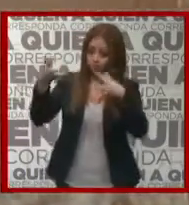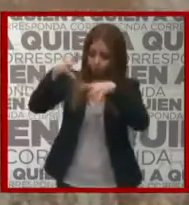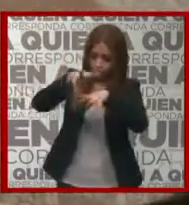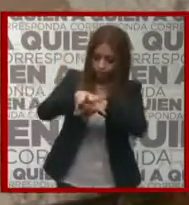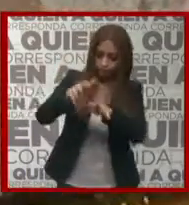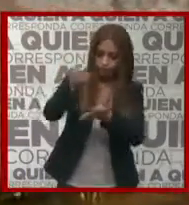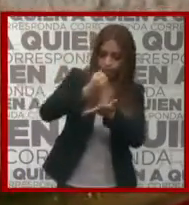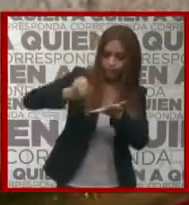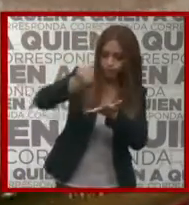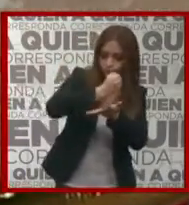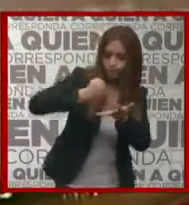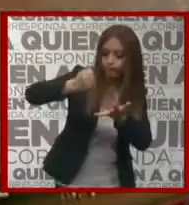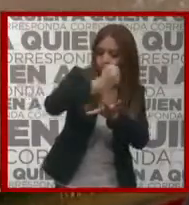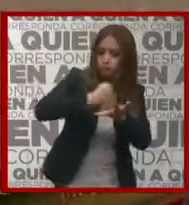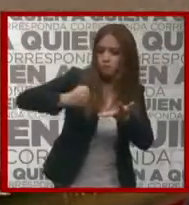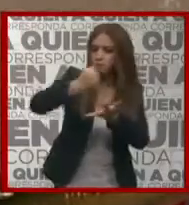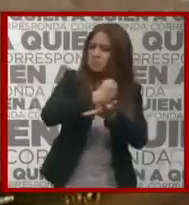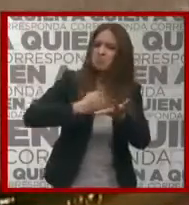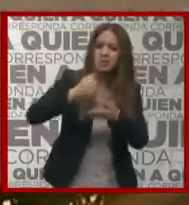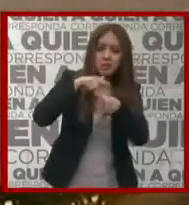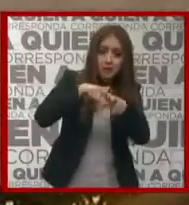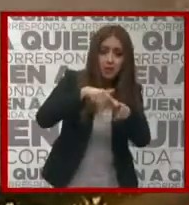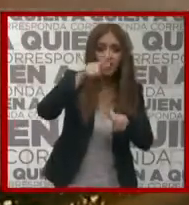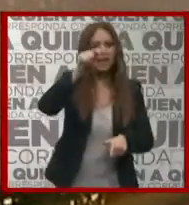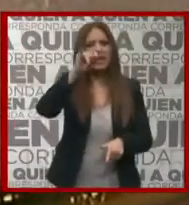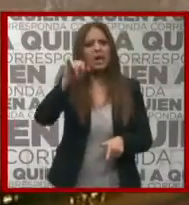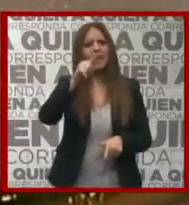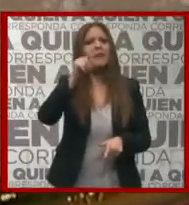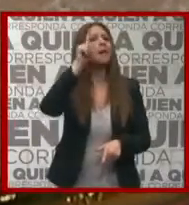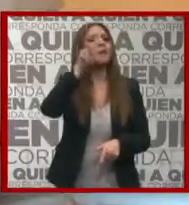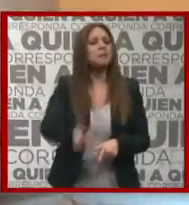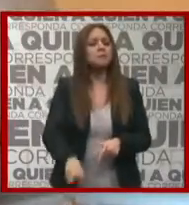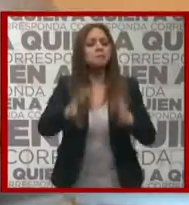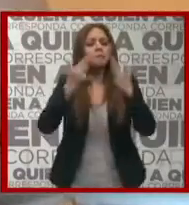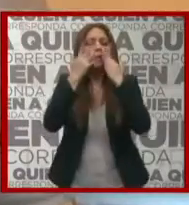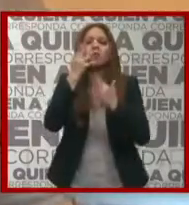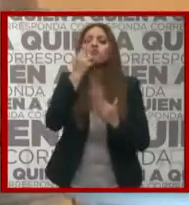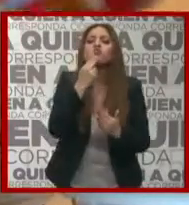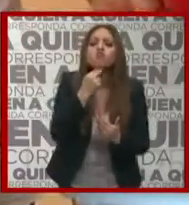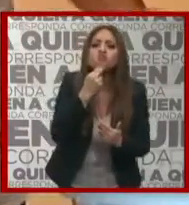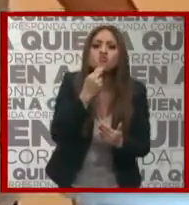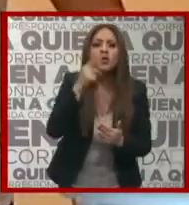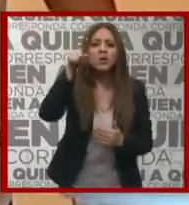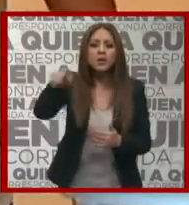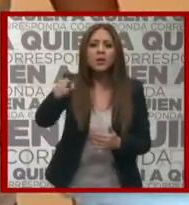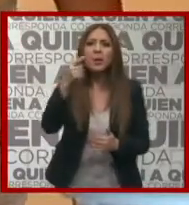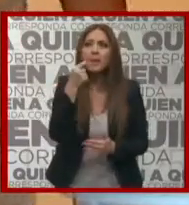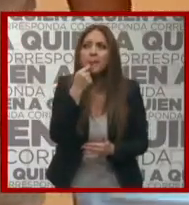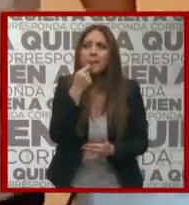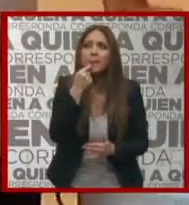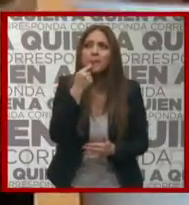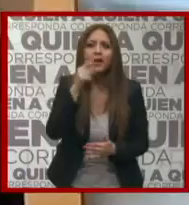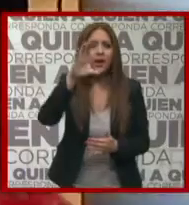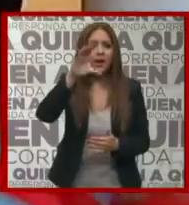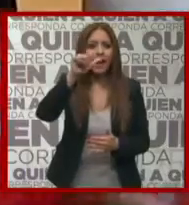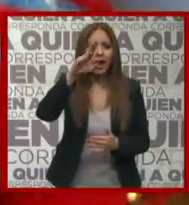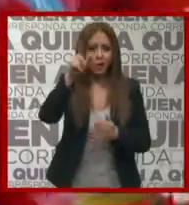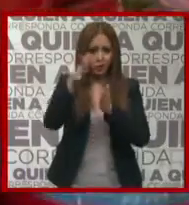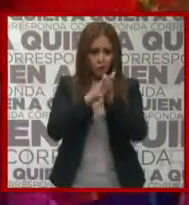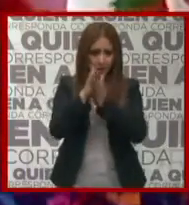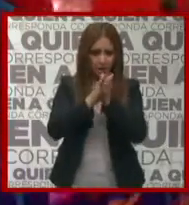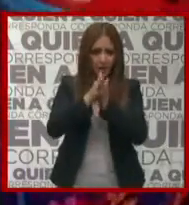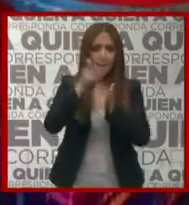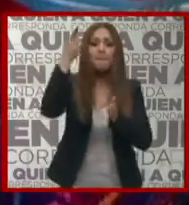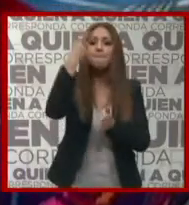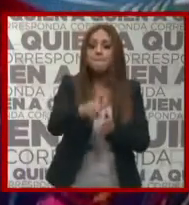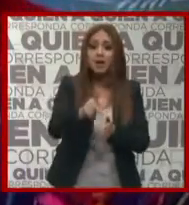es prepararlo, batirlo, pues. El tejate es fresco, dulce, con un marcado sabor a cacao. Una de sus peculiaridades es